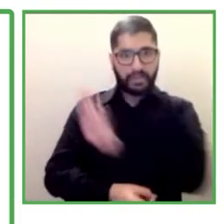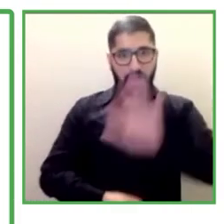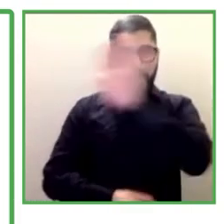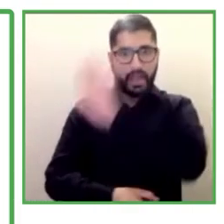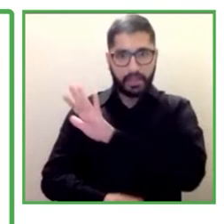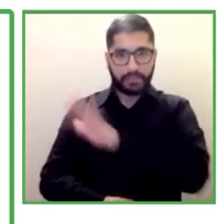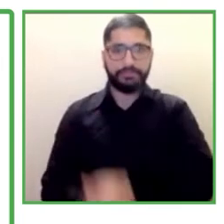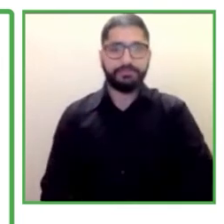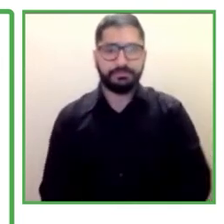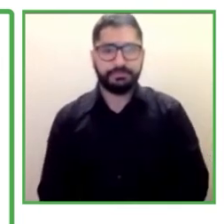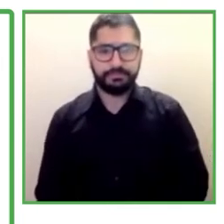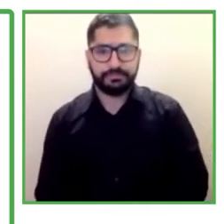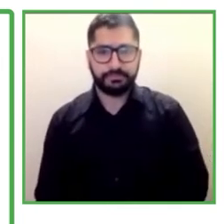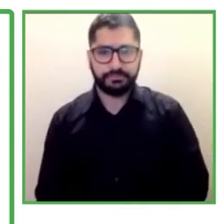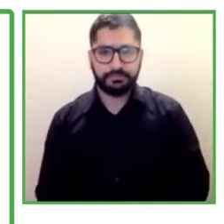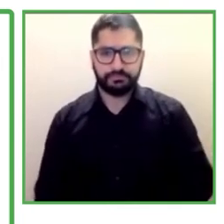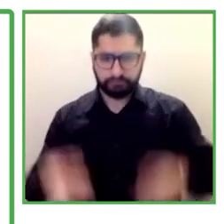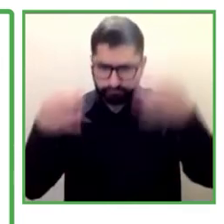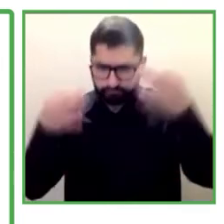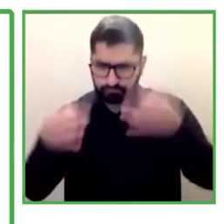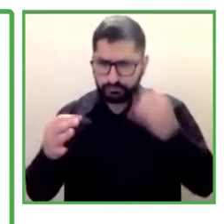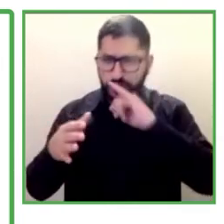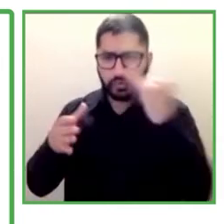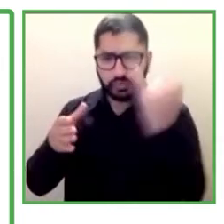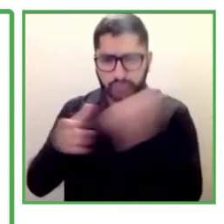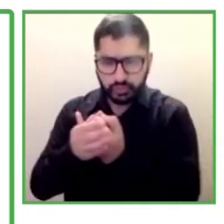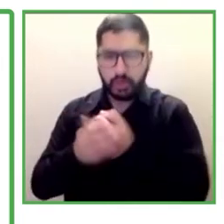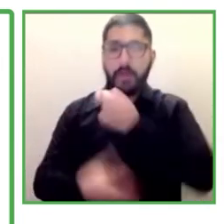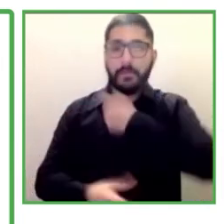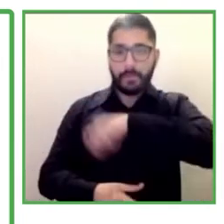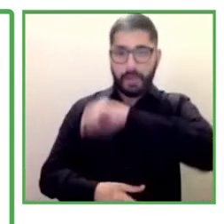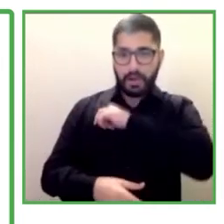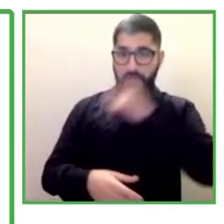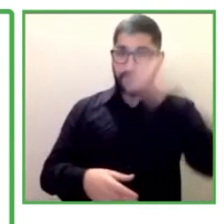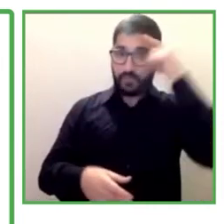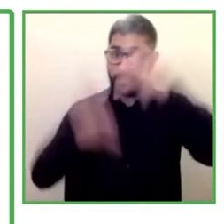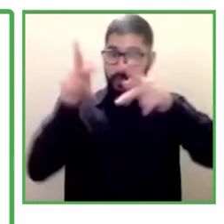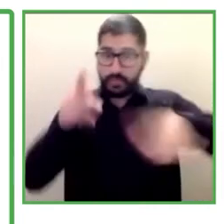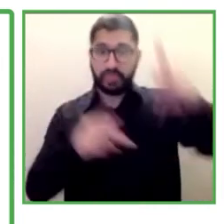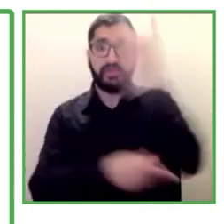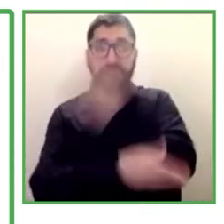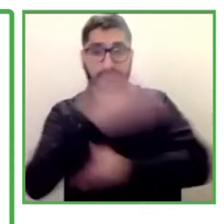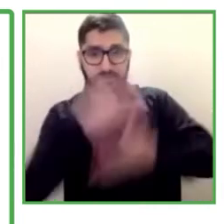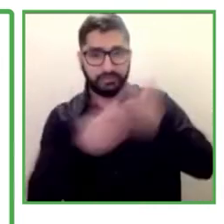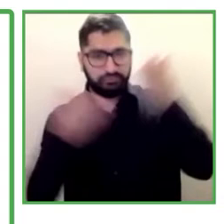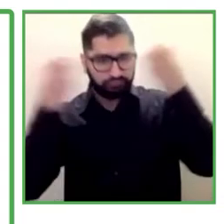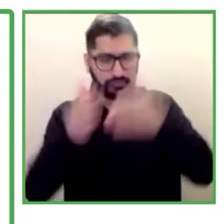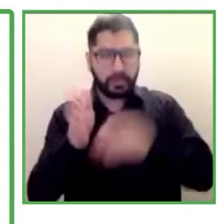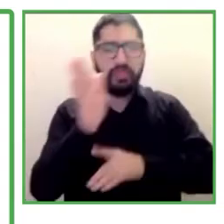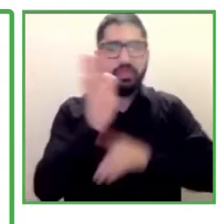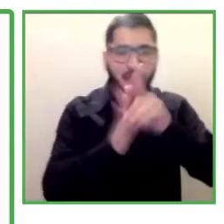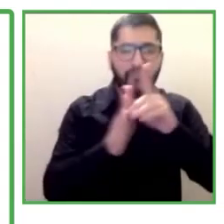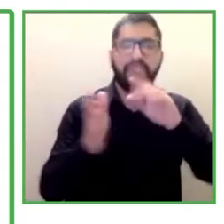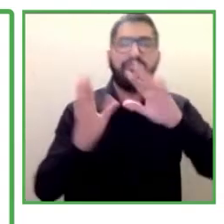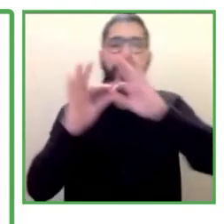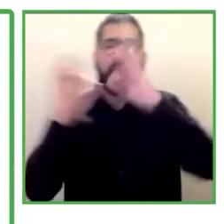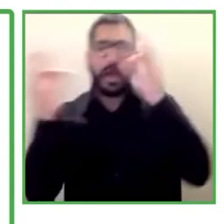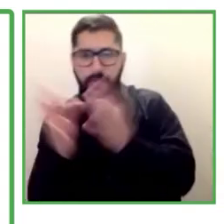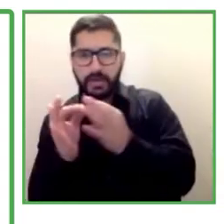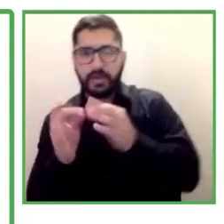a las personas con discapacidad intelectual y del desarrollo y sus familias en nuestro país. Desde el año